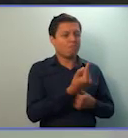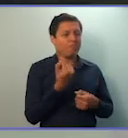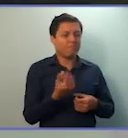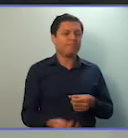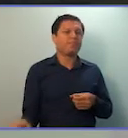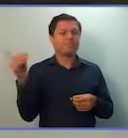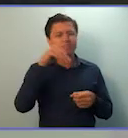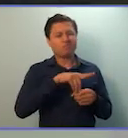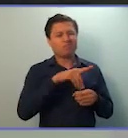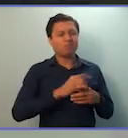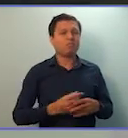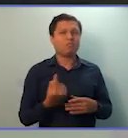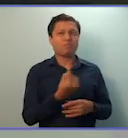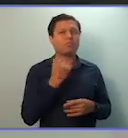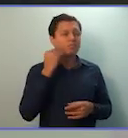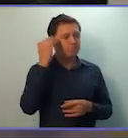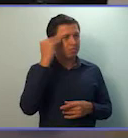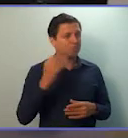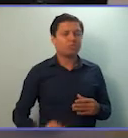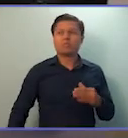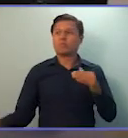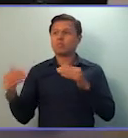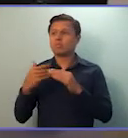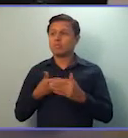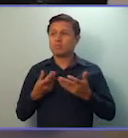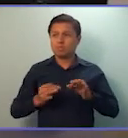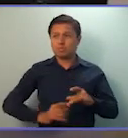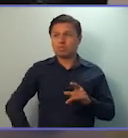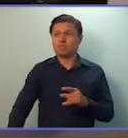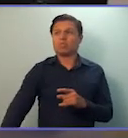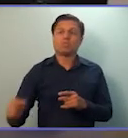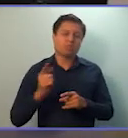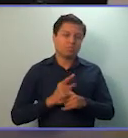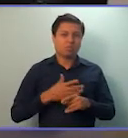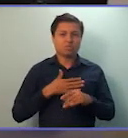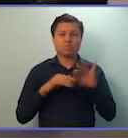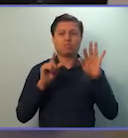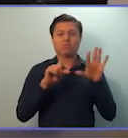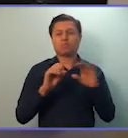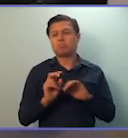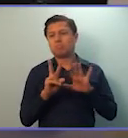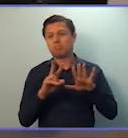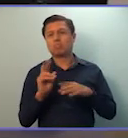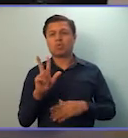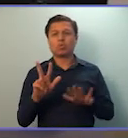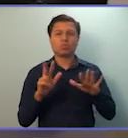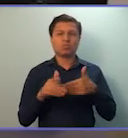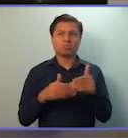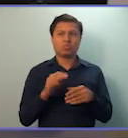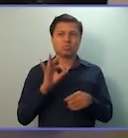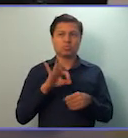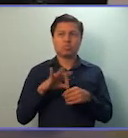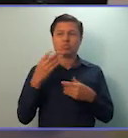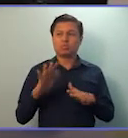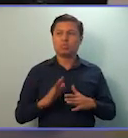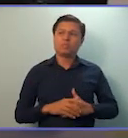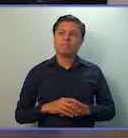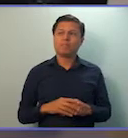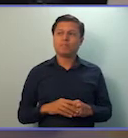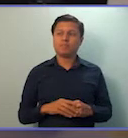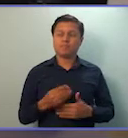y también para los adultos mayores correcto nosotros tenemos seis siete ocho procesos electorales de estar